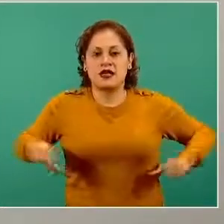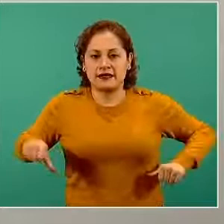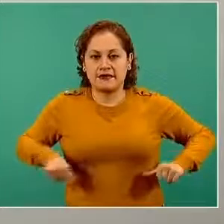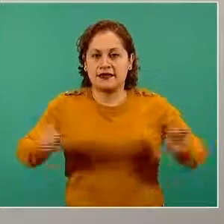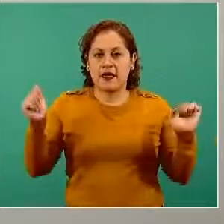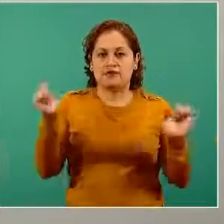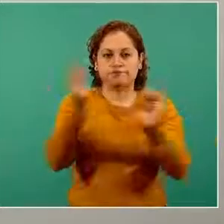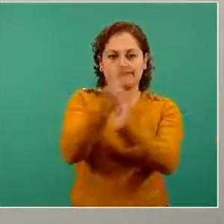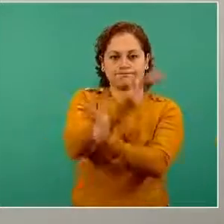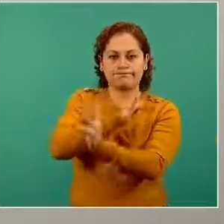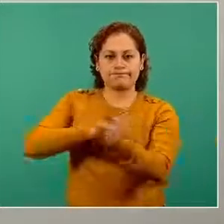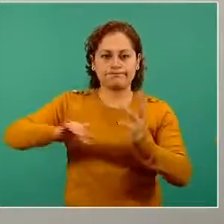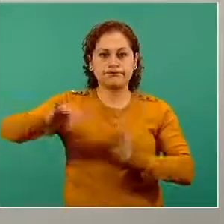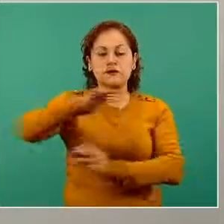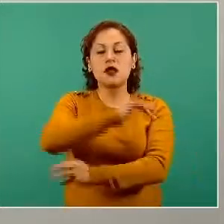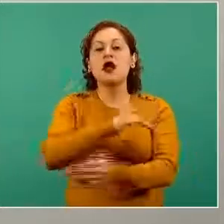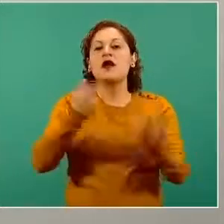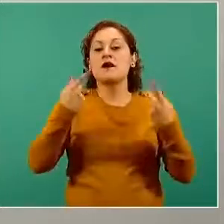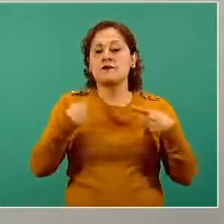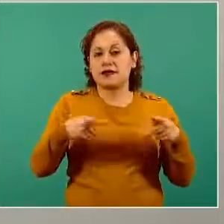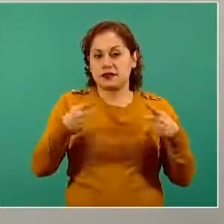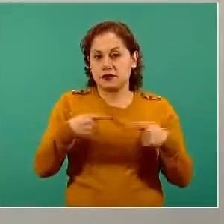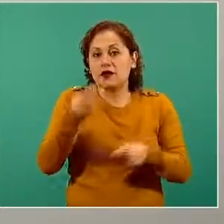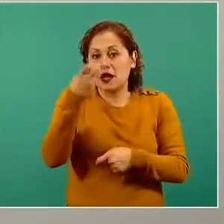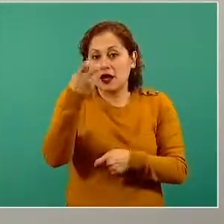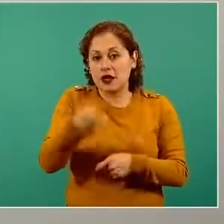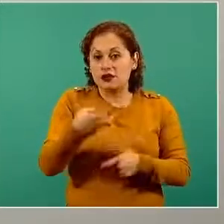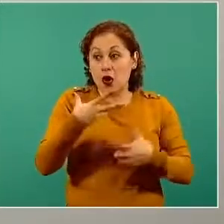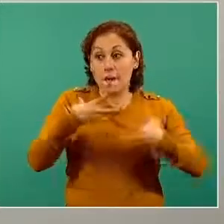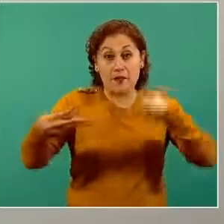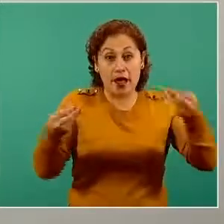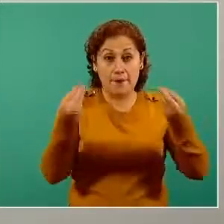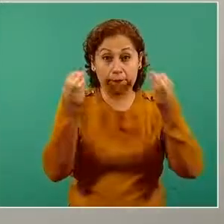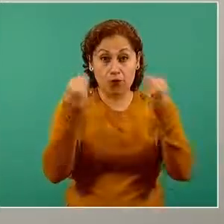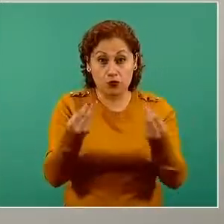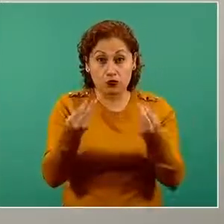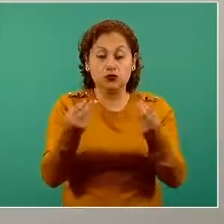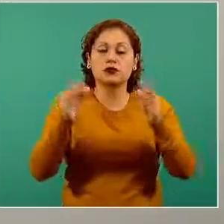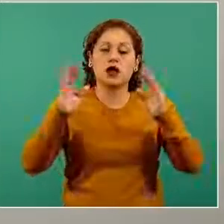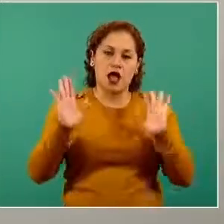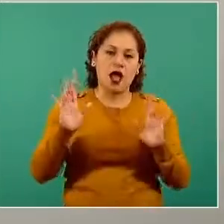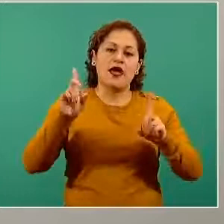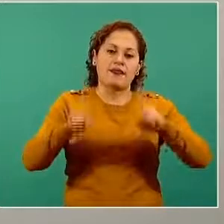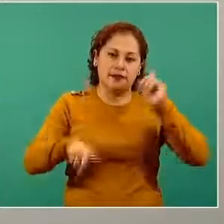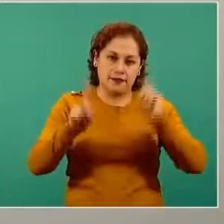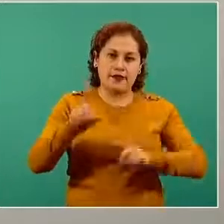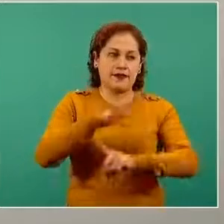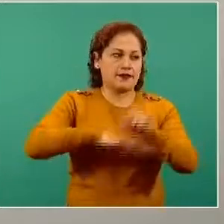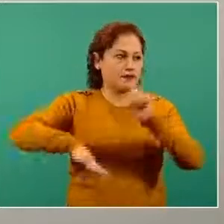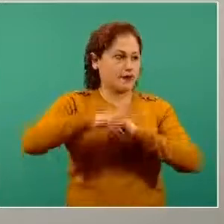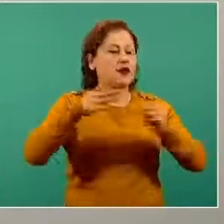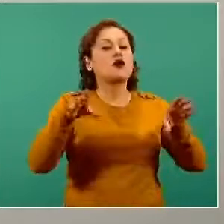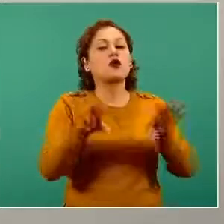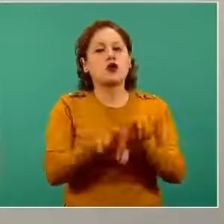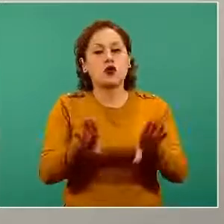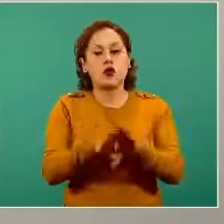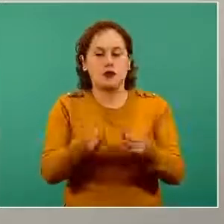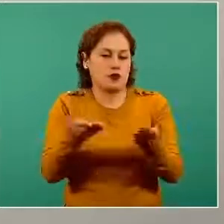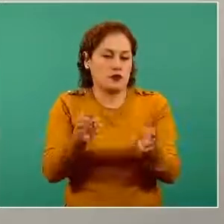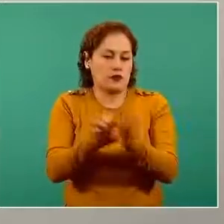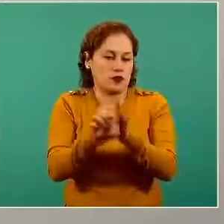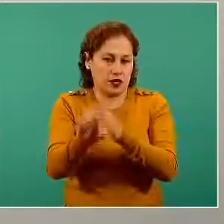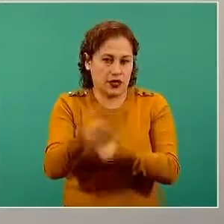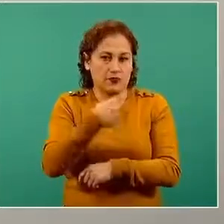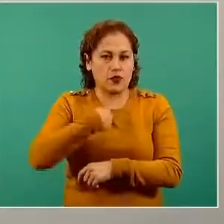movilidad y de cómo interactúan las personas. Si nosotros vemos que en algún momento del último año, tuvimos